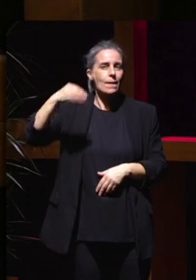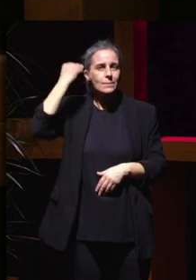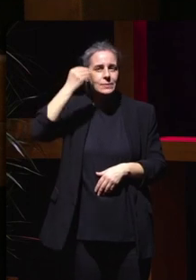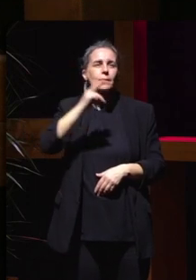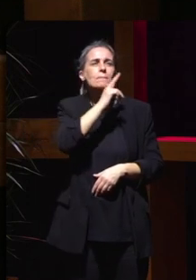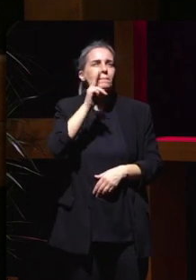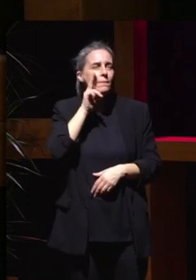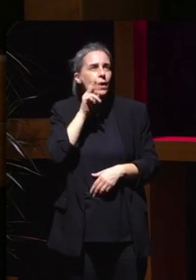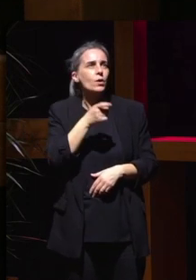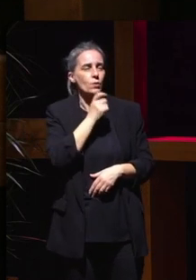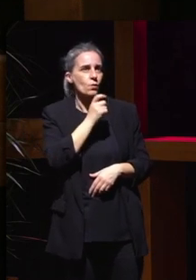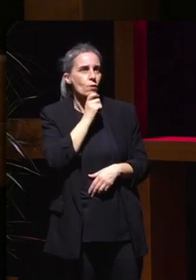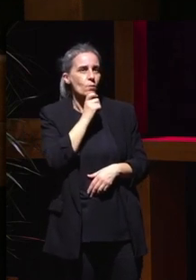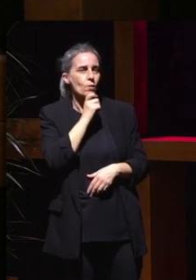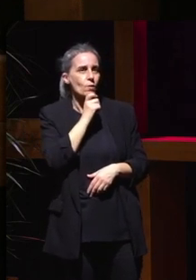ves